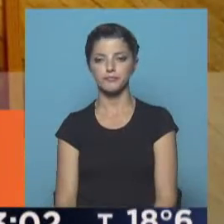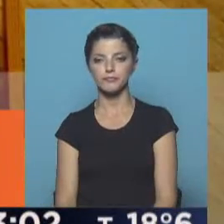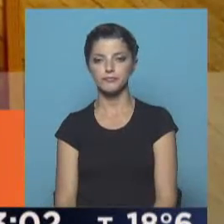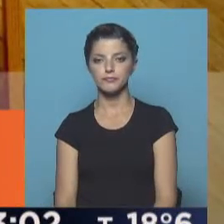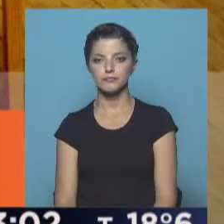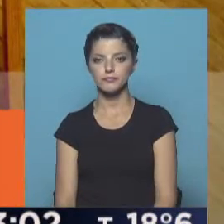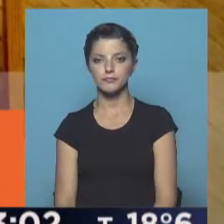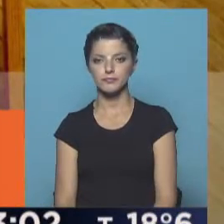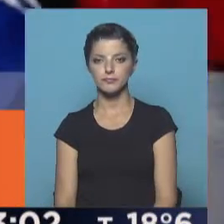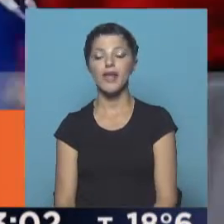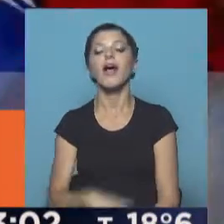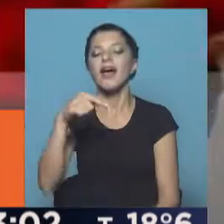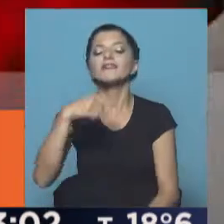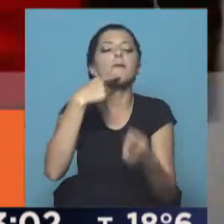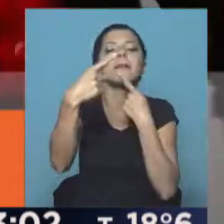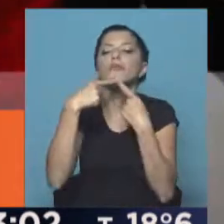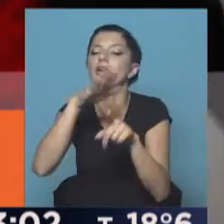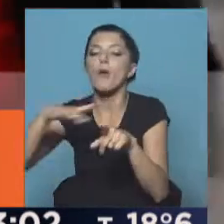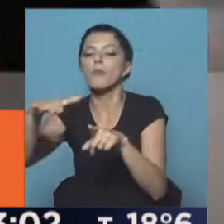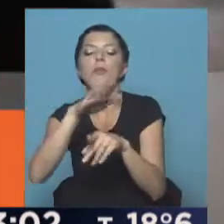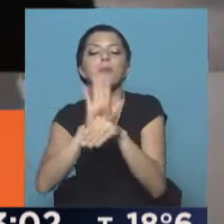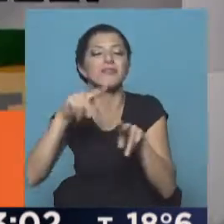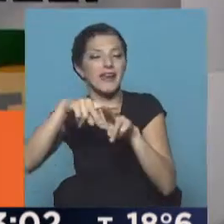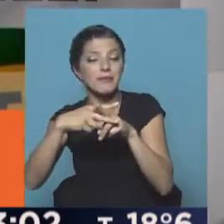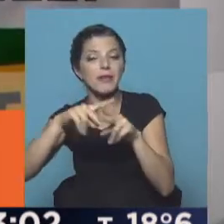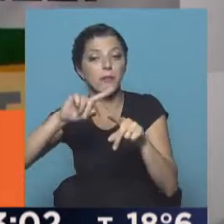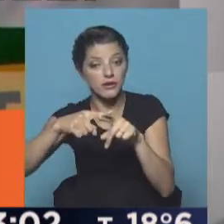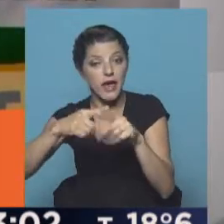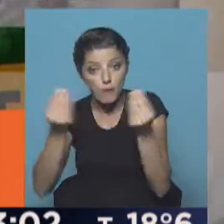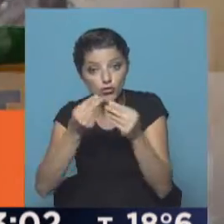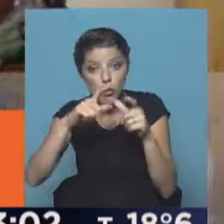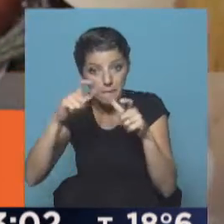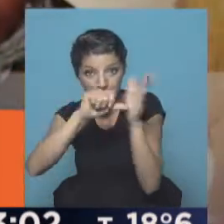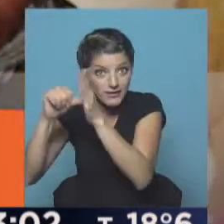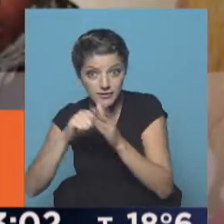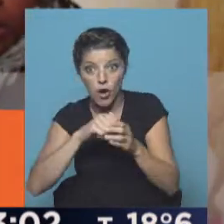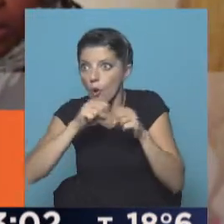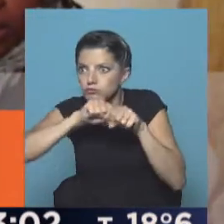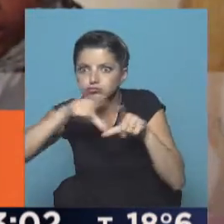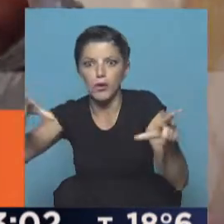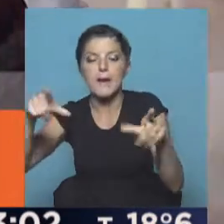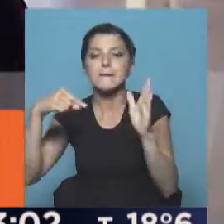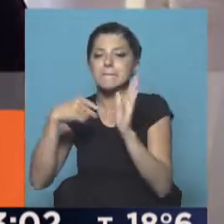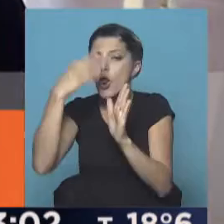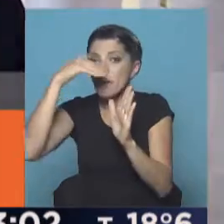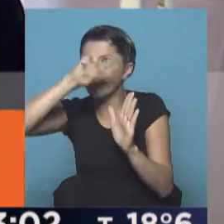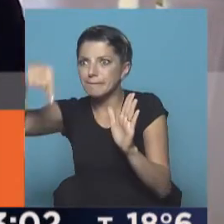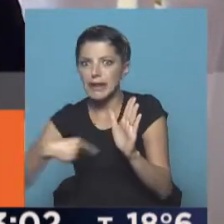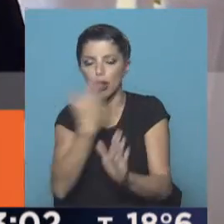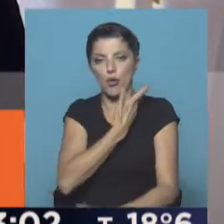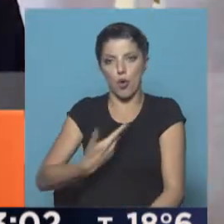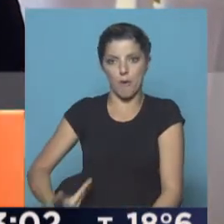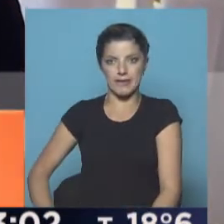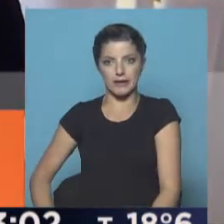El uso de referéndums como herramienta política es creciente, pero sus resultados terminan descolocando a los gobiernos que asumen un